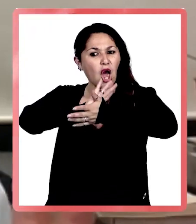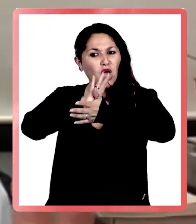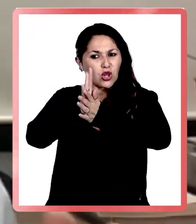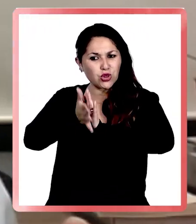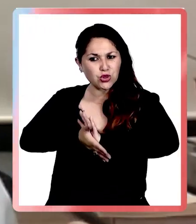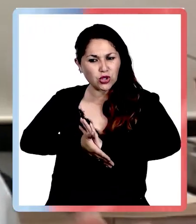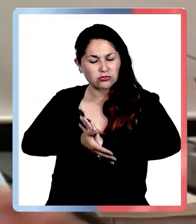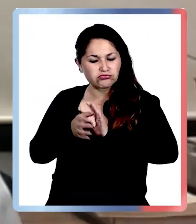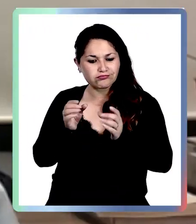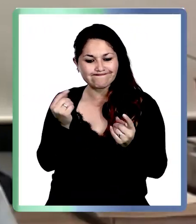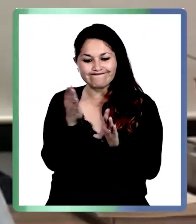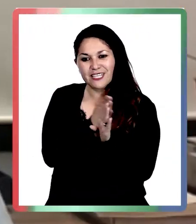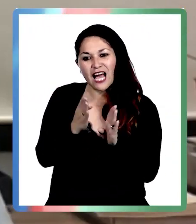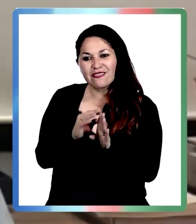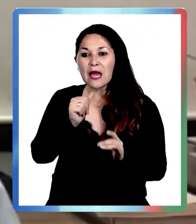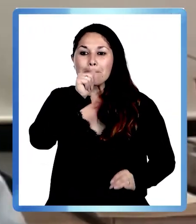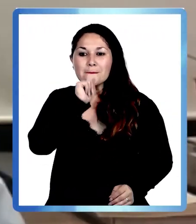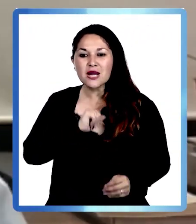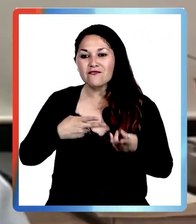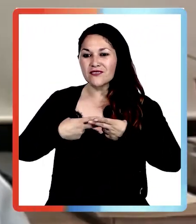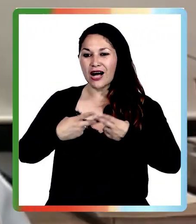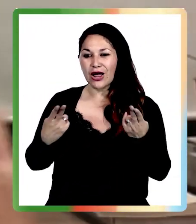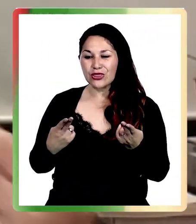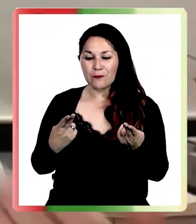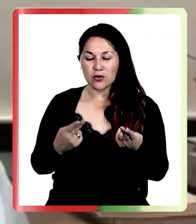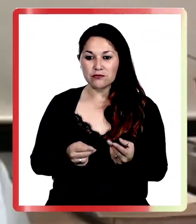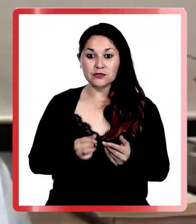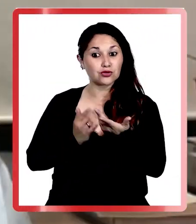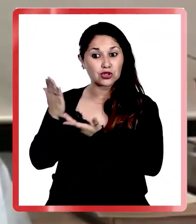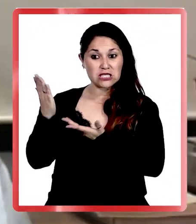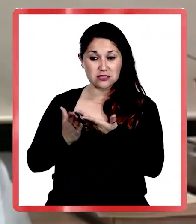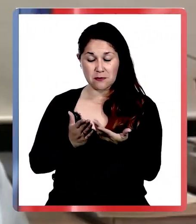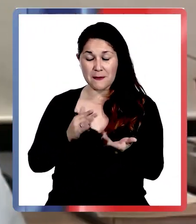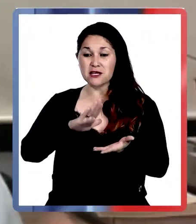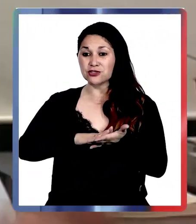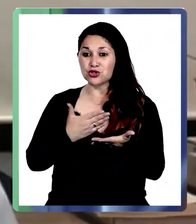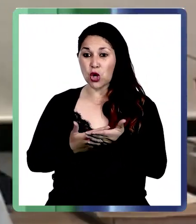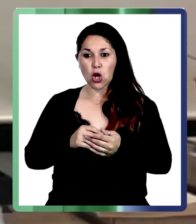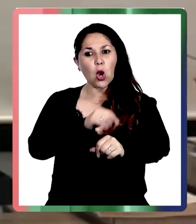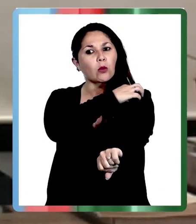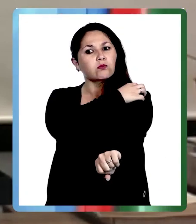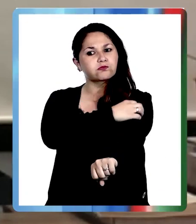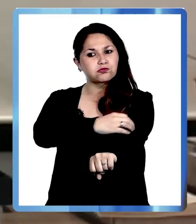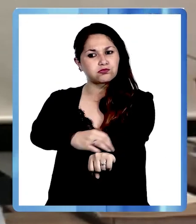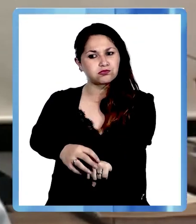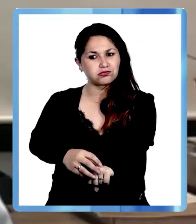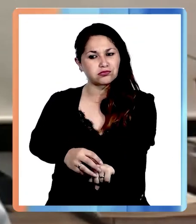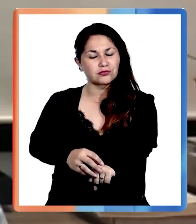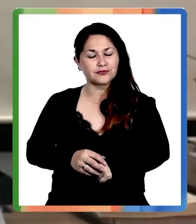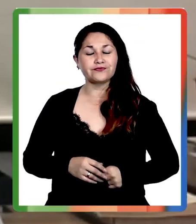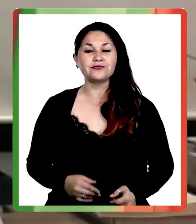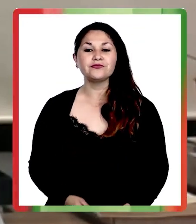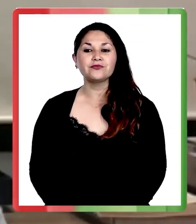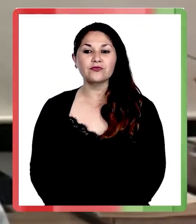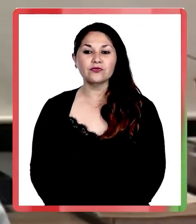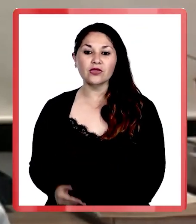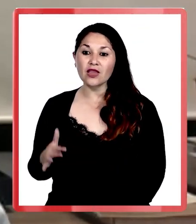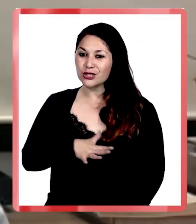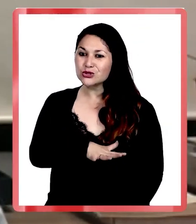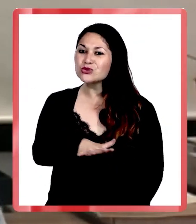el sistema público y el sistema privado, el sistema de salud del país en globo está en una